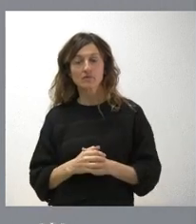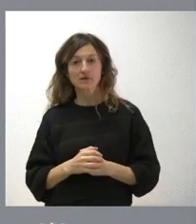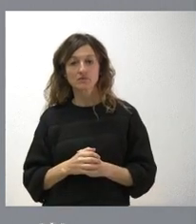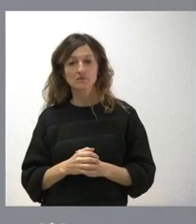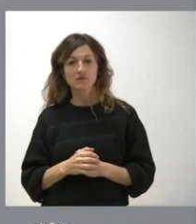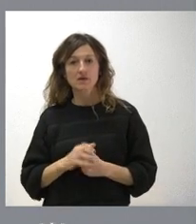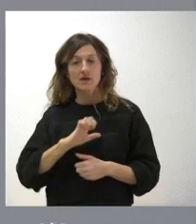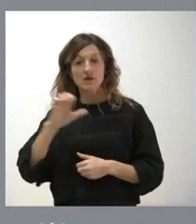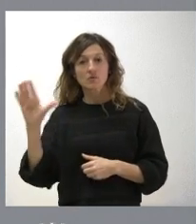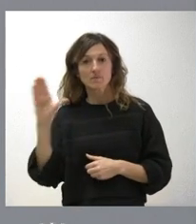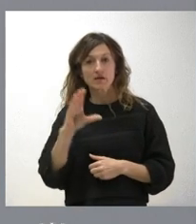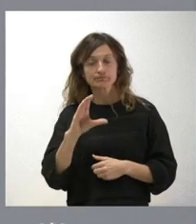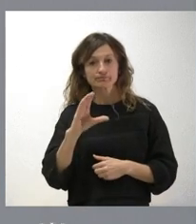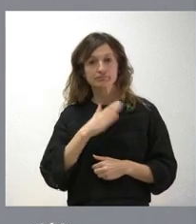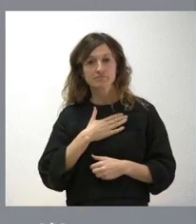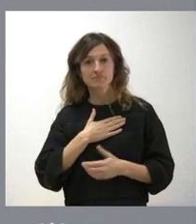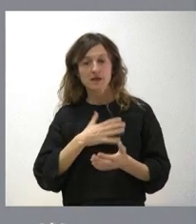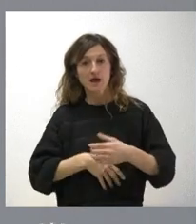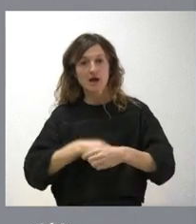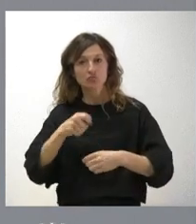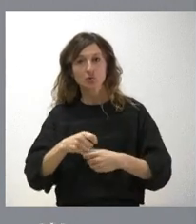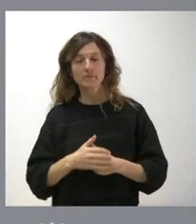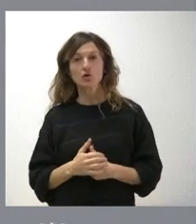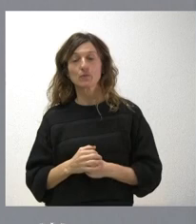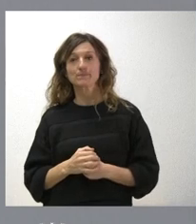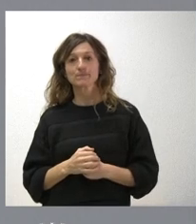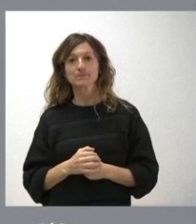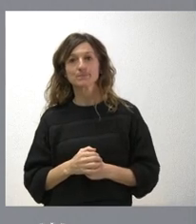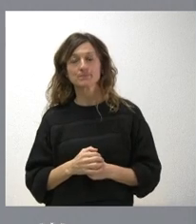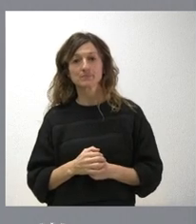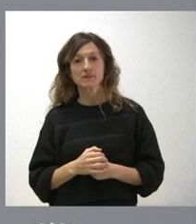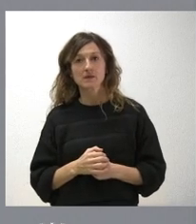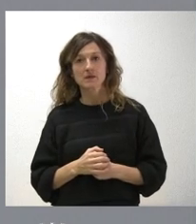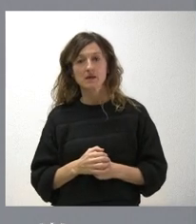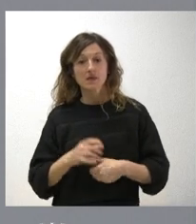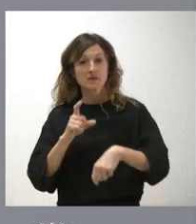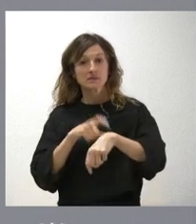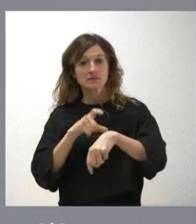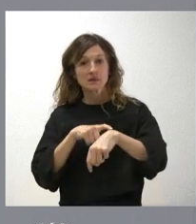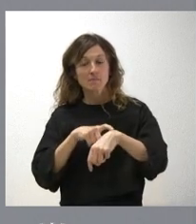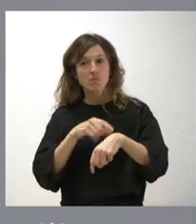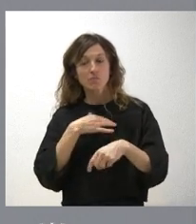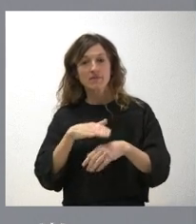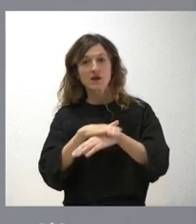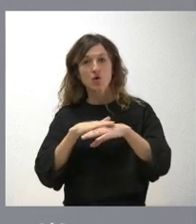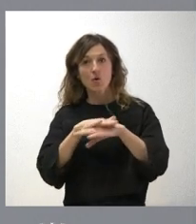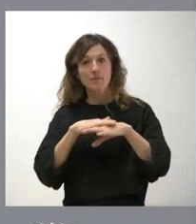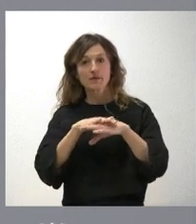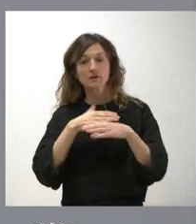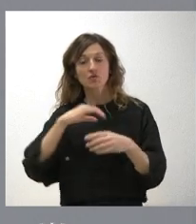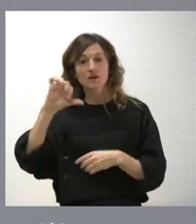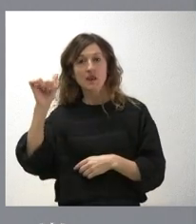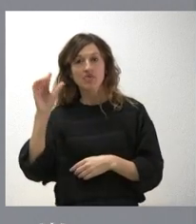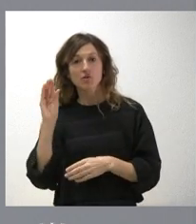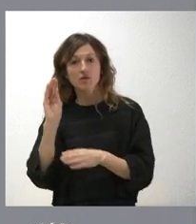llega de Europa tenemos estos fondos aut económicos Quizá en el tiempo veremos que opta el gobierno pues puede haber fondos nacionales para